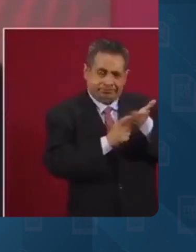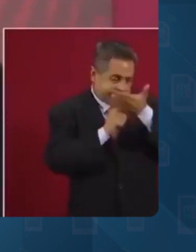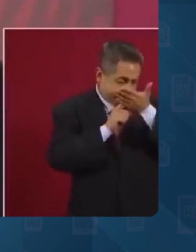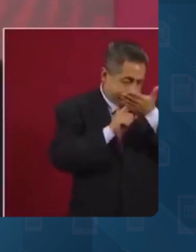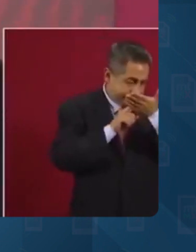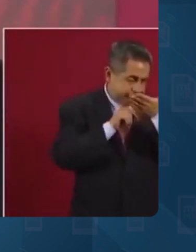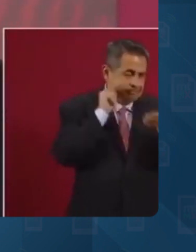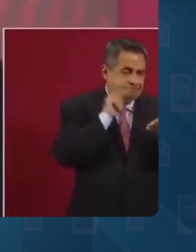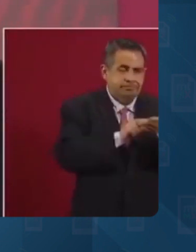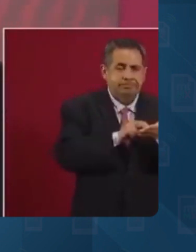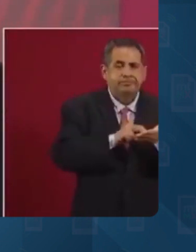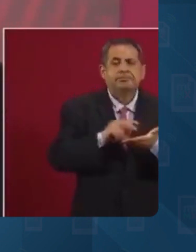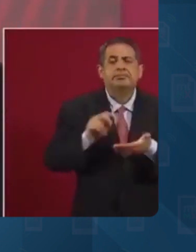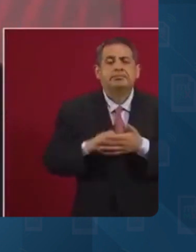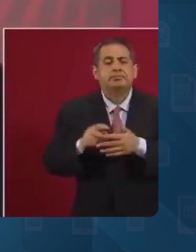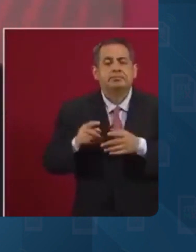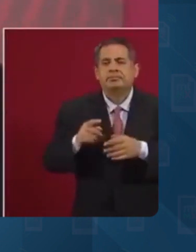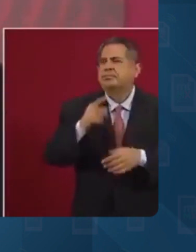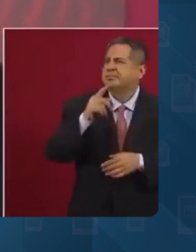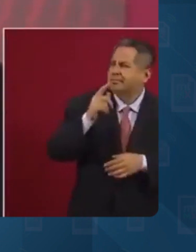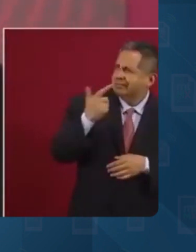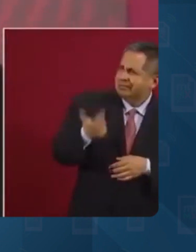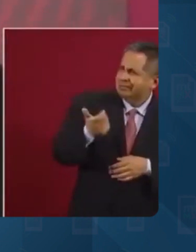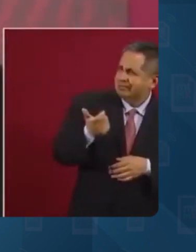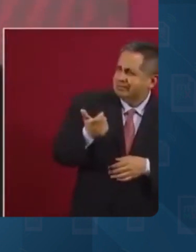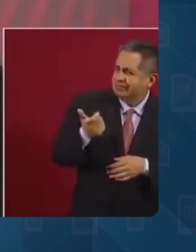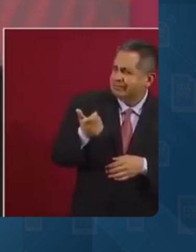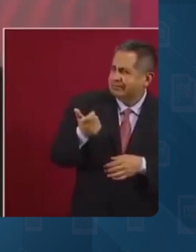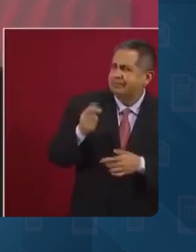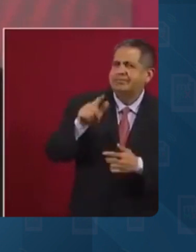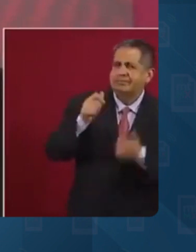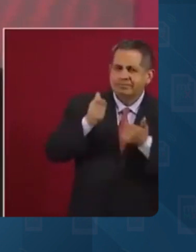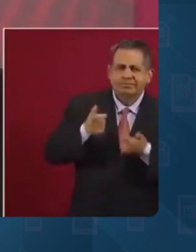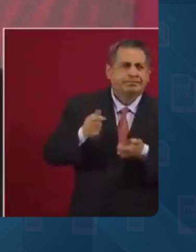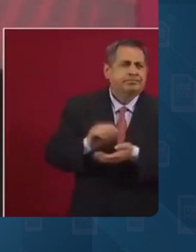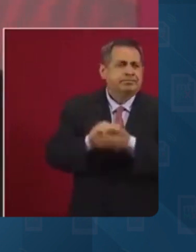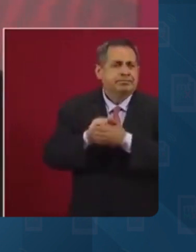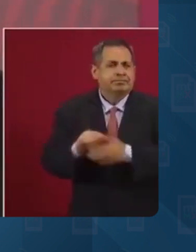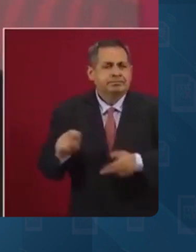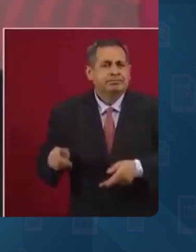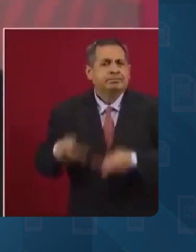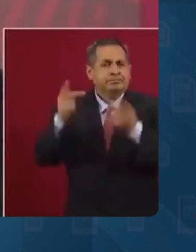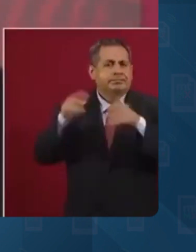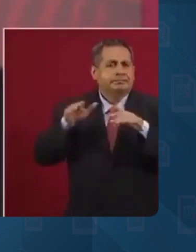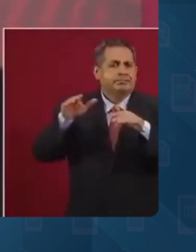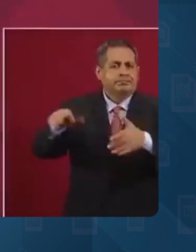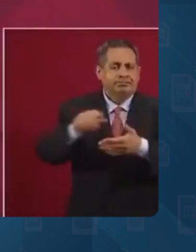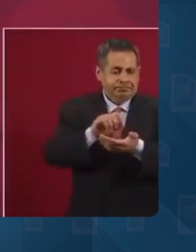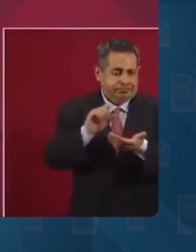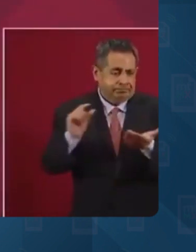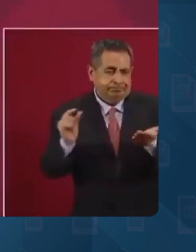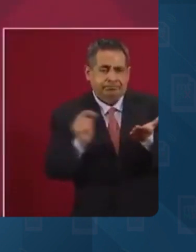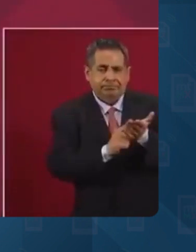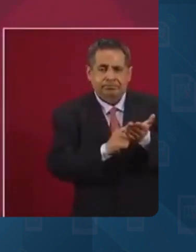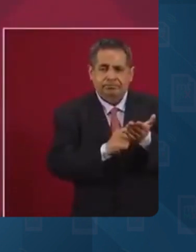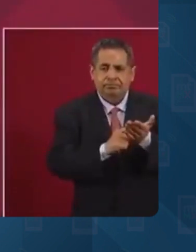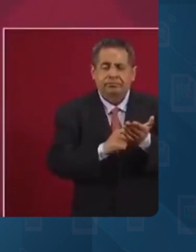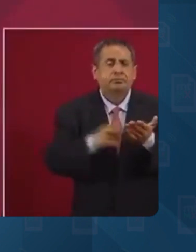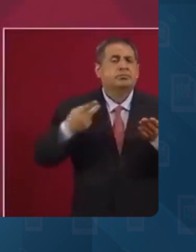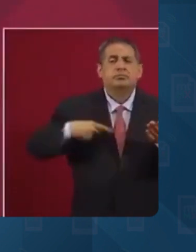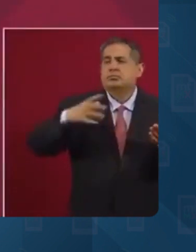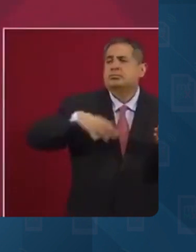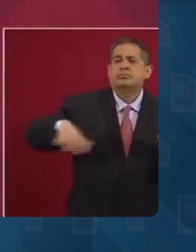los recursos obtenidos por la rifa de la del avión presidencial aportación del